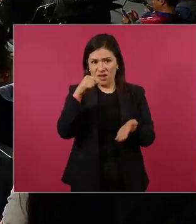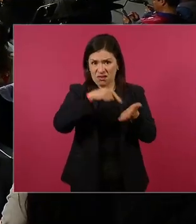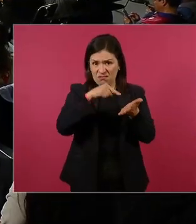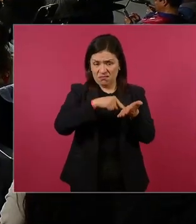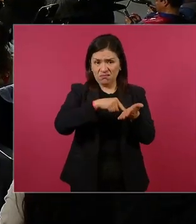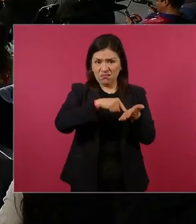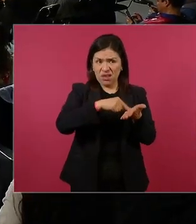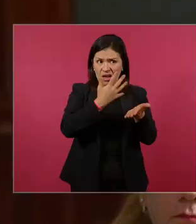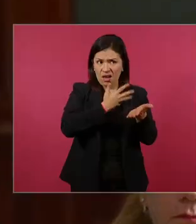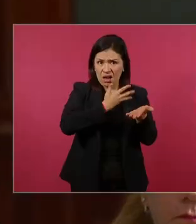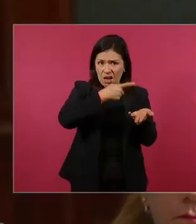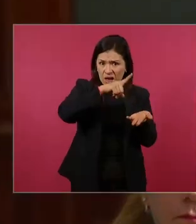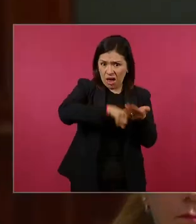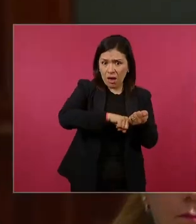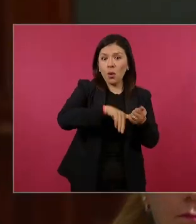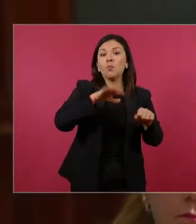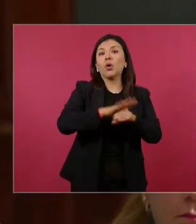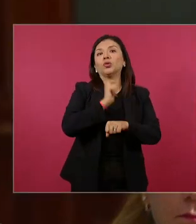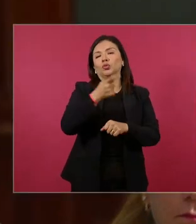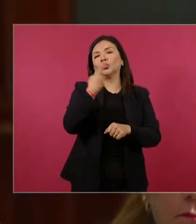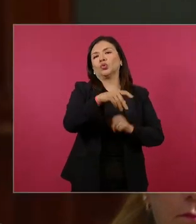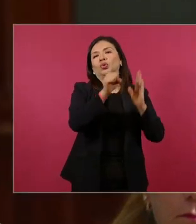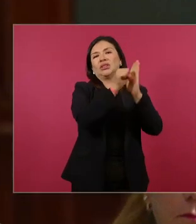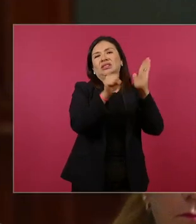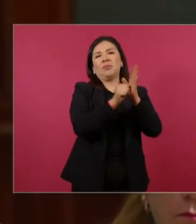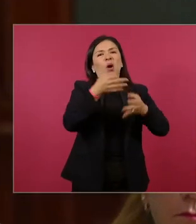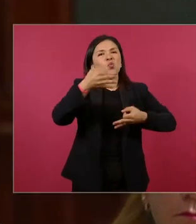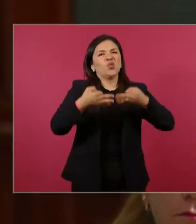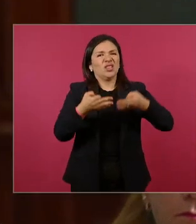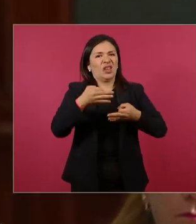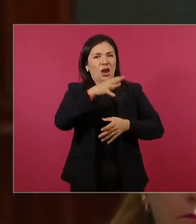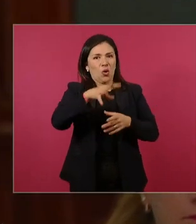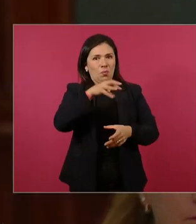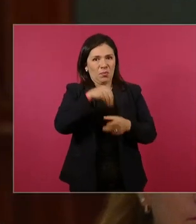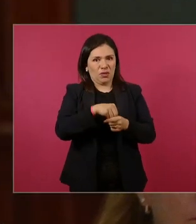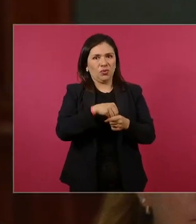contemplaría, porque es el sistema judicial completo,